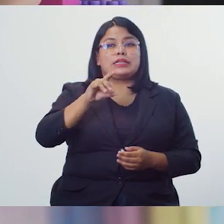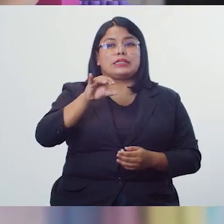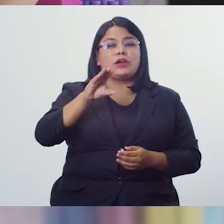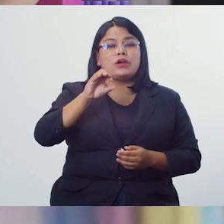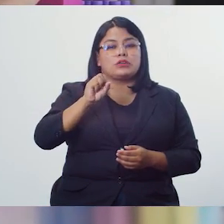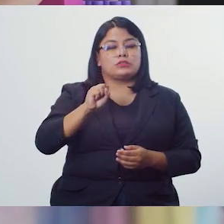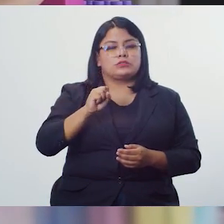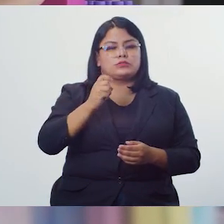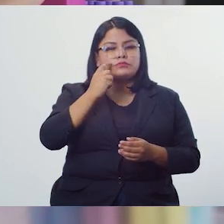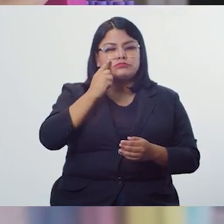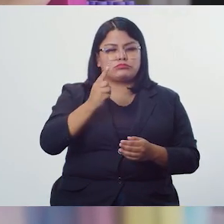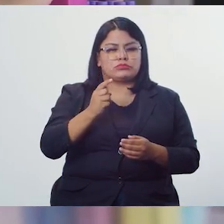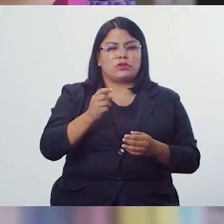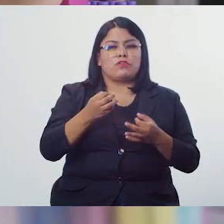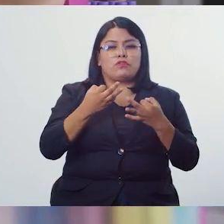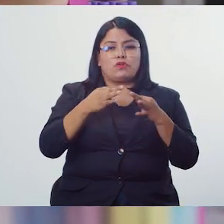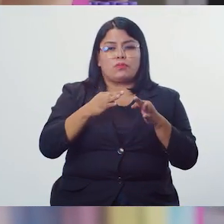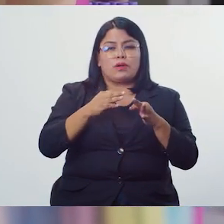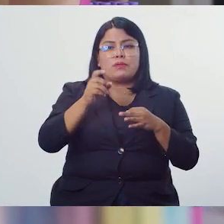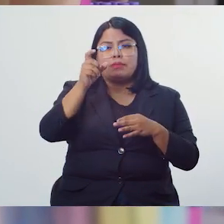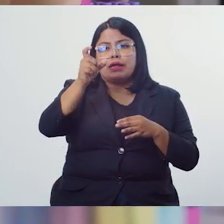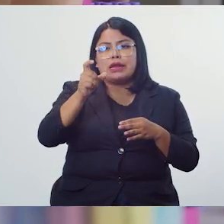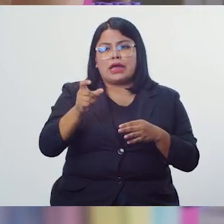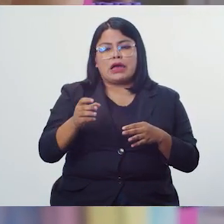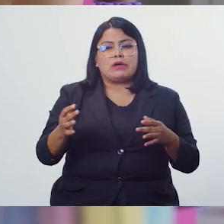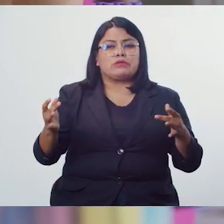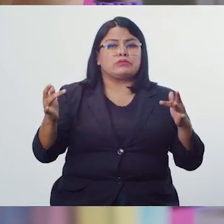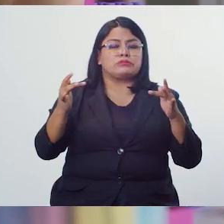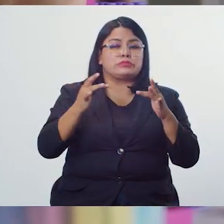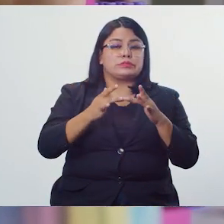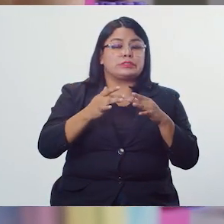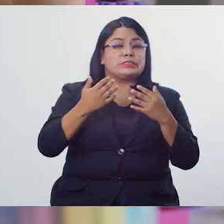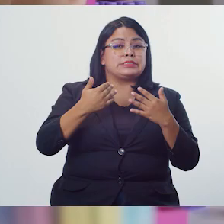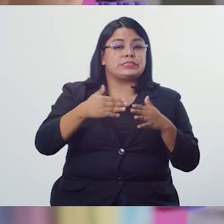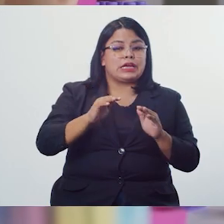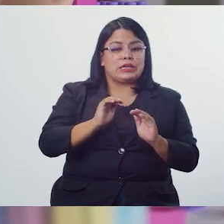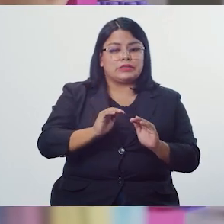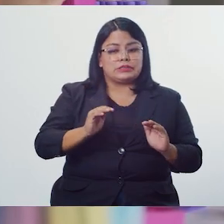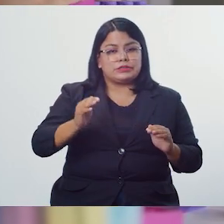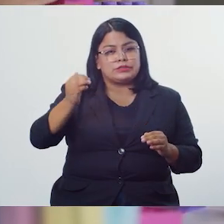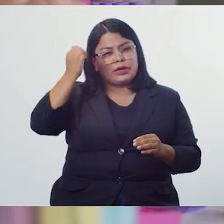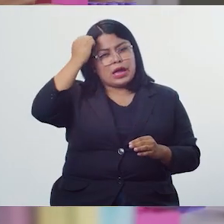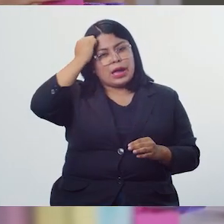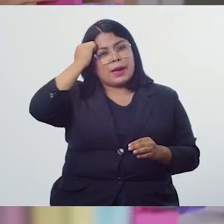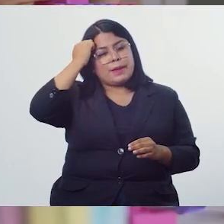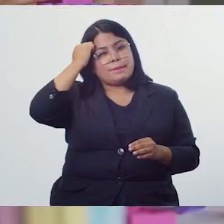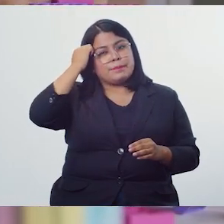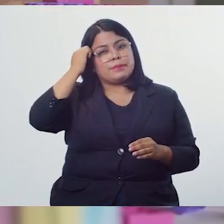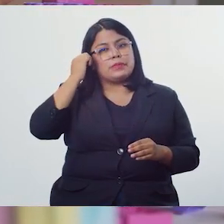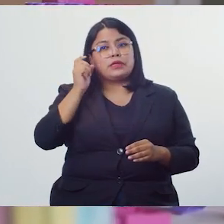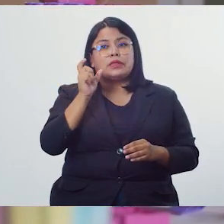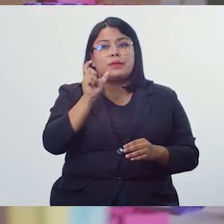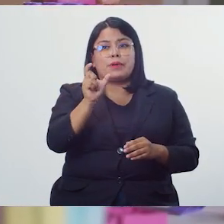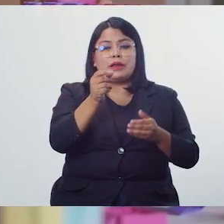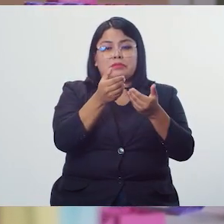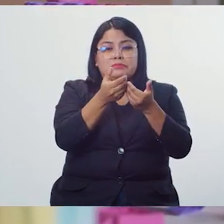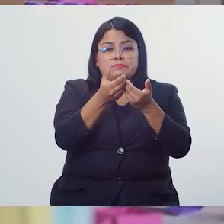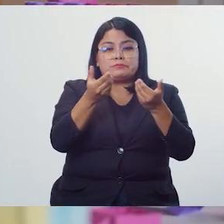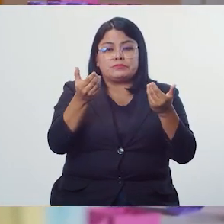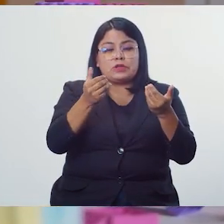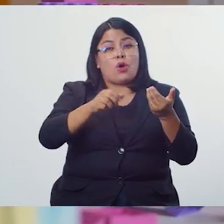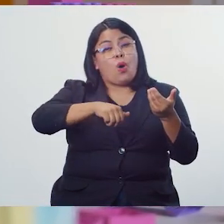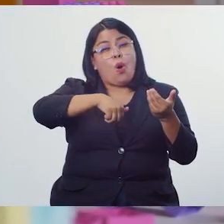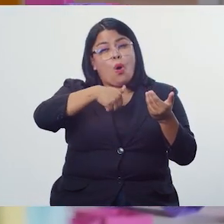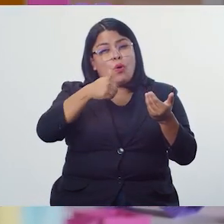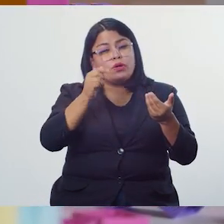que estos se van uniendo para formar palabras. Una vez el niño aprende a componer y descomponer en sílabas las palabras, puede